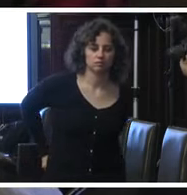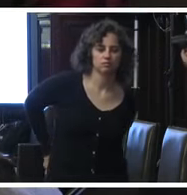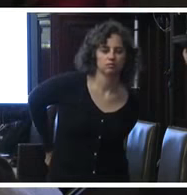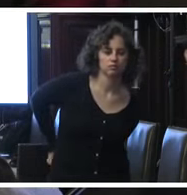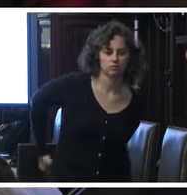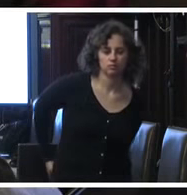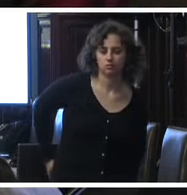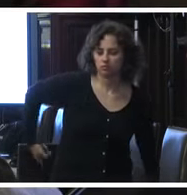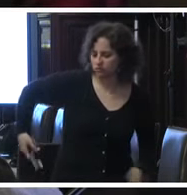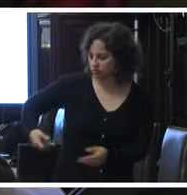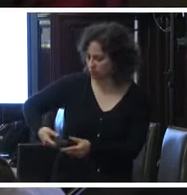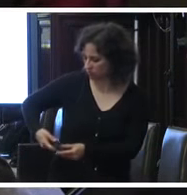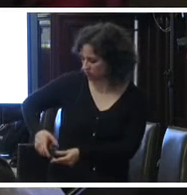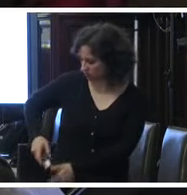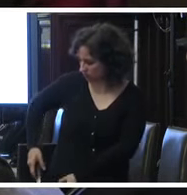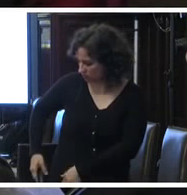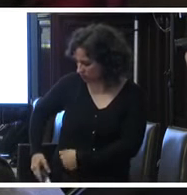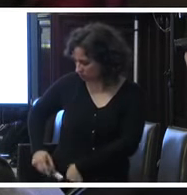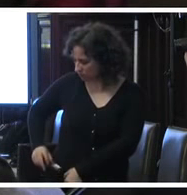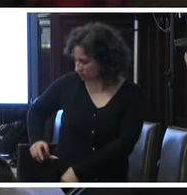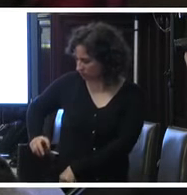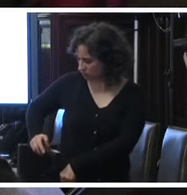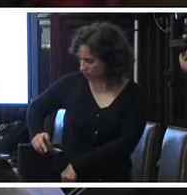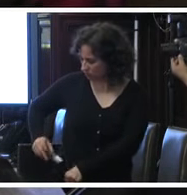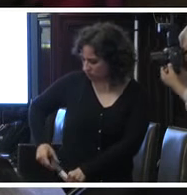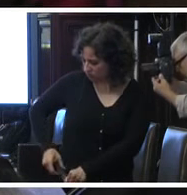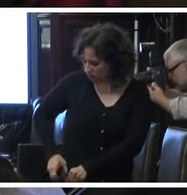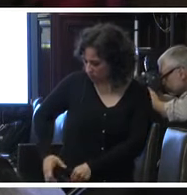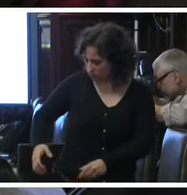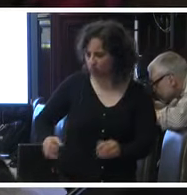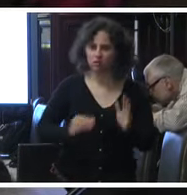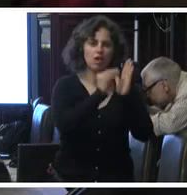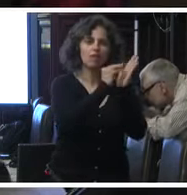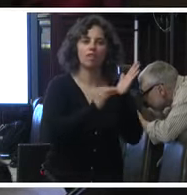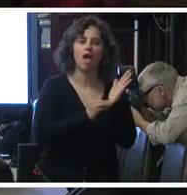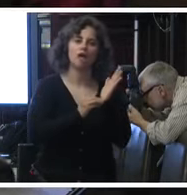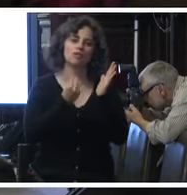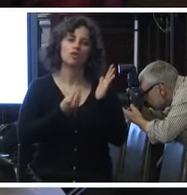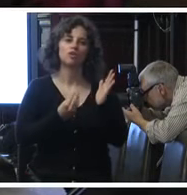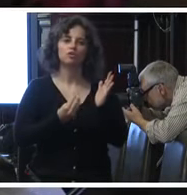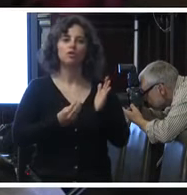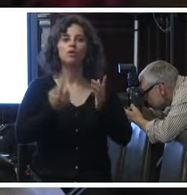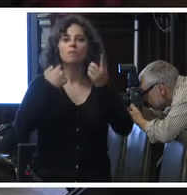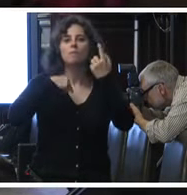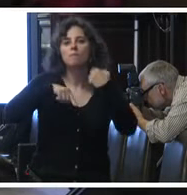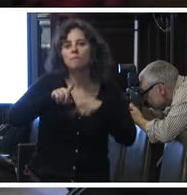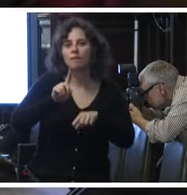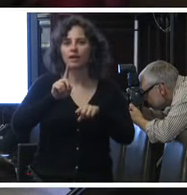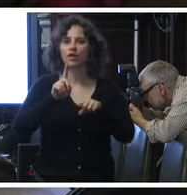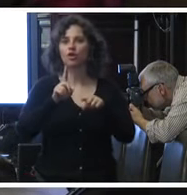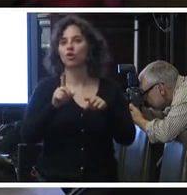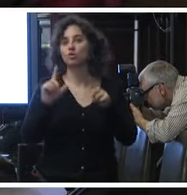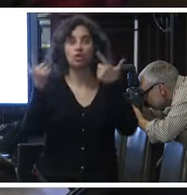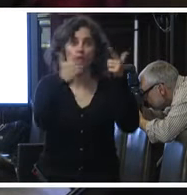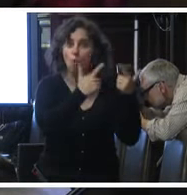a tener datos y datos desagregados. Pero en caso que no